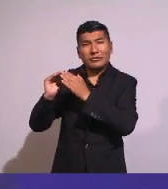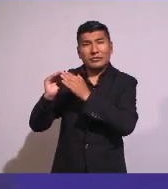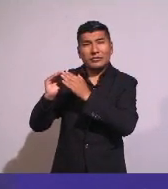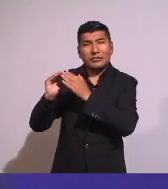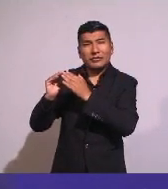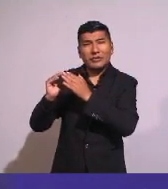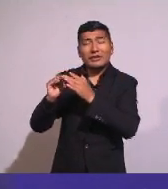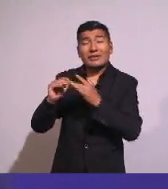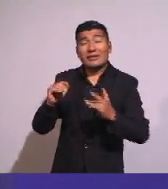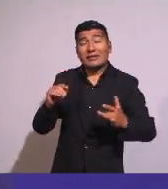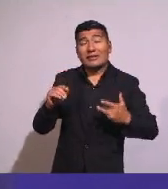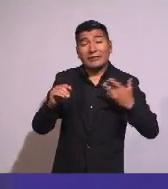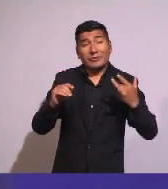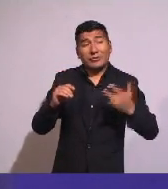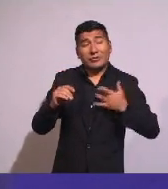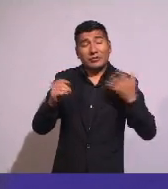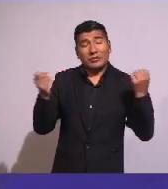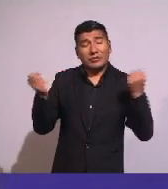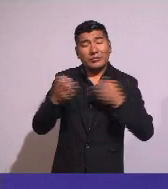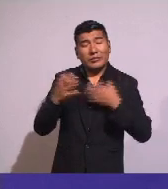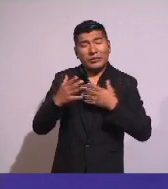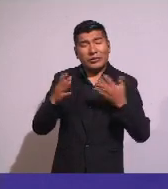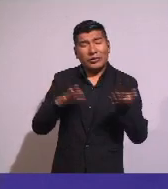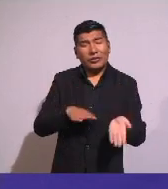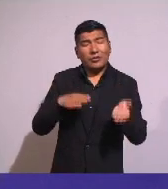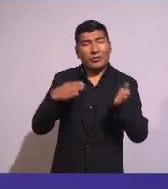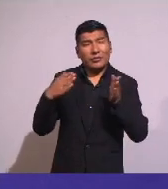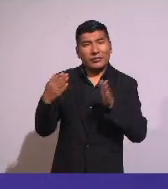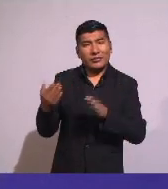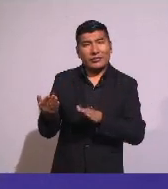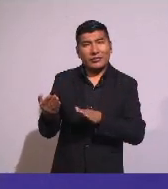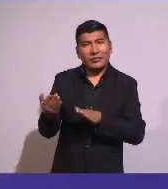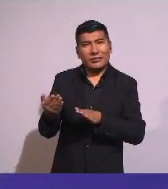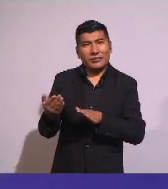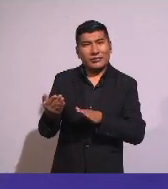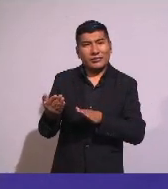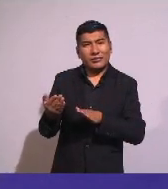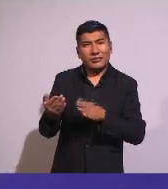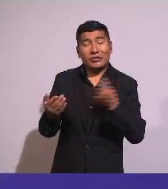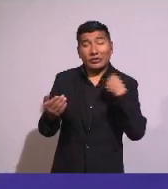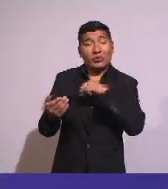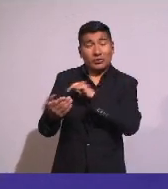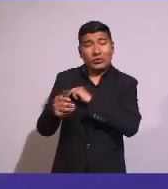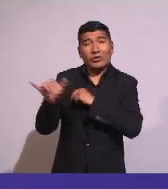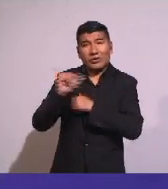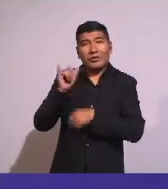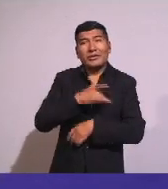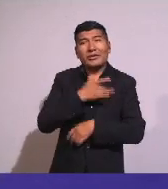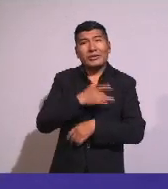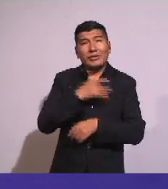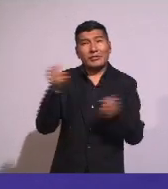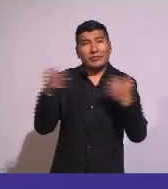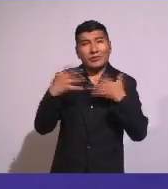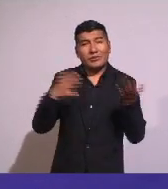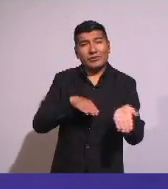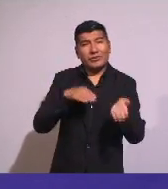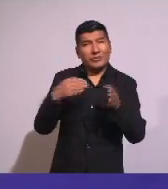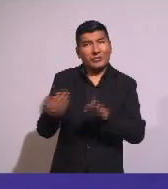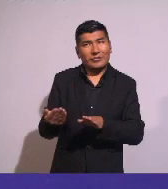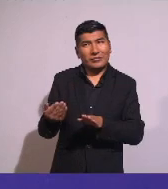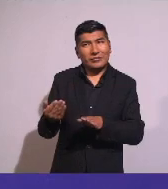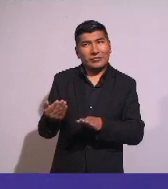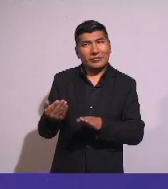sintió el miedo a morir y nosotros también sentimos el miedo a morir